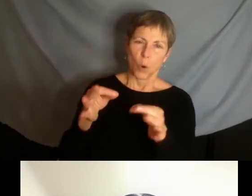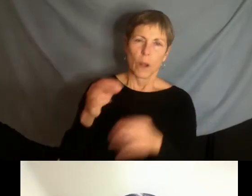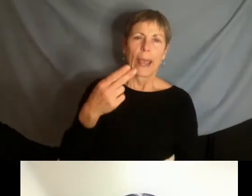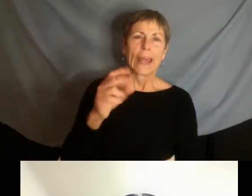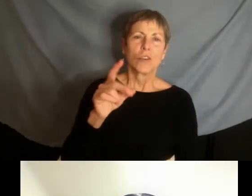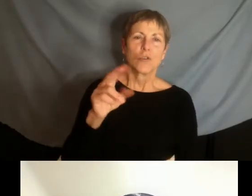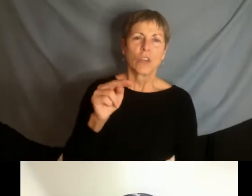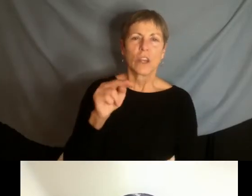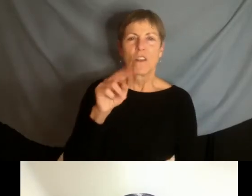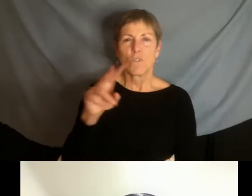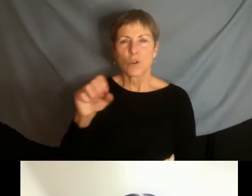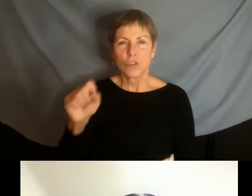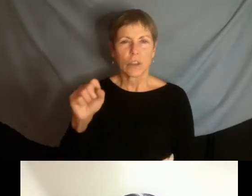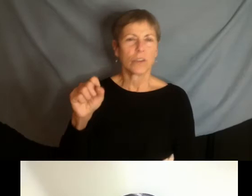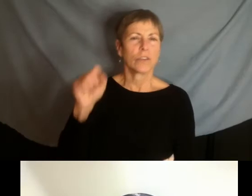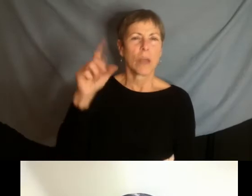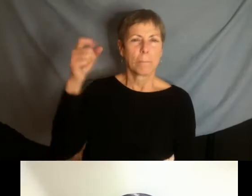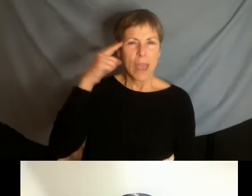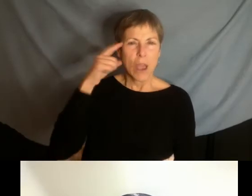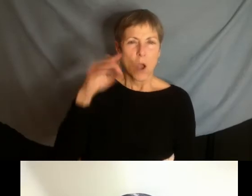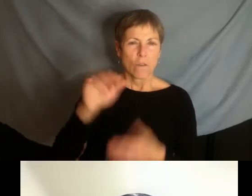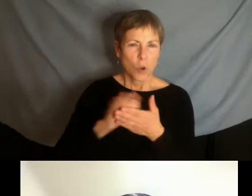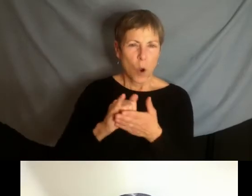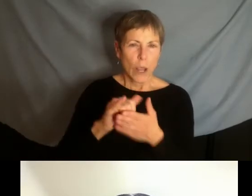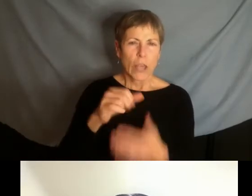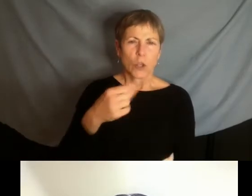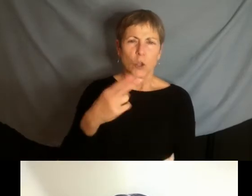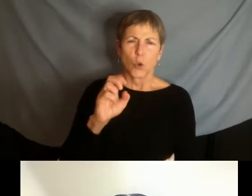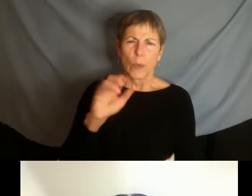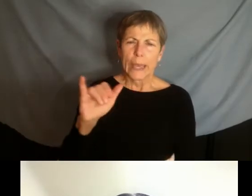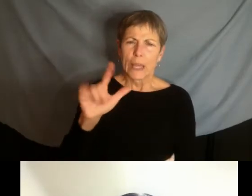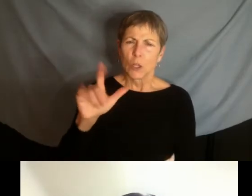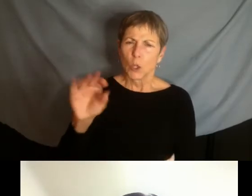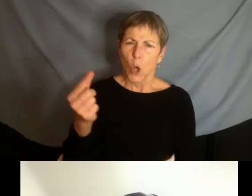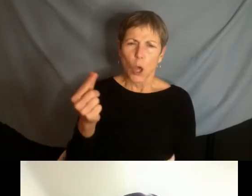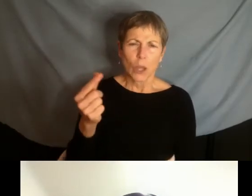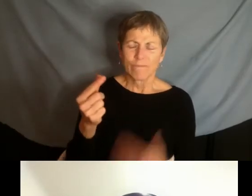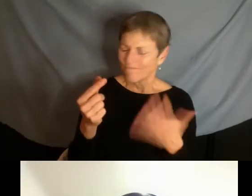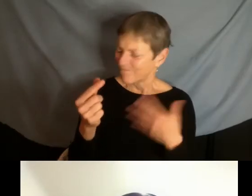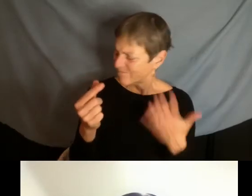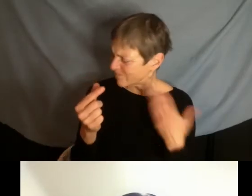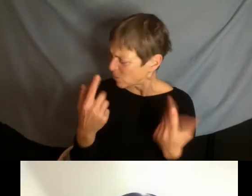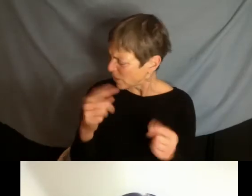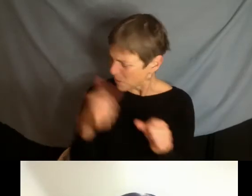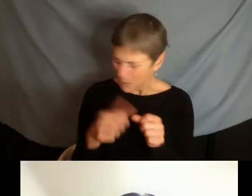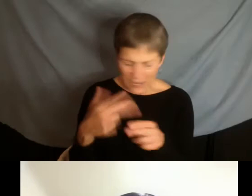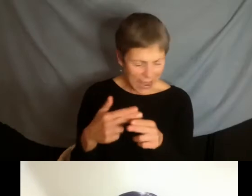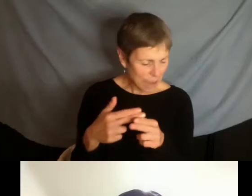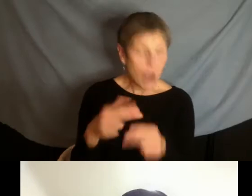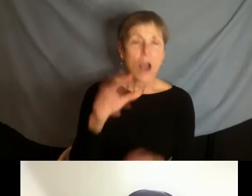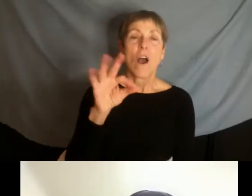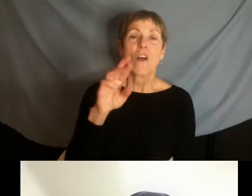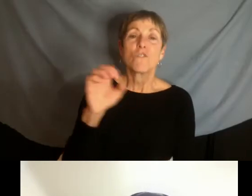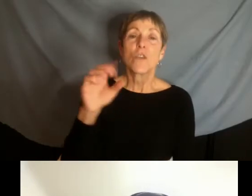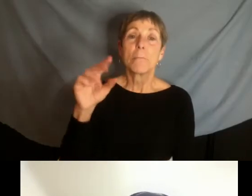1875 en Henderson contra el alcalde de Nueva York y también en Shillong en contra de, se me olvida el nombre de la